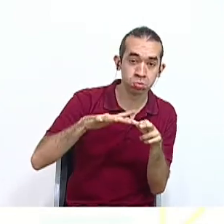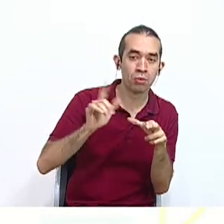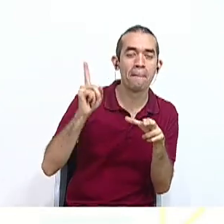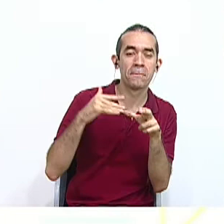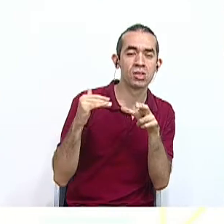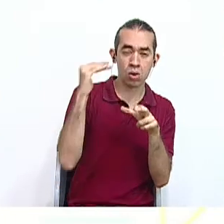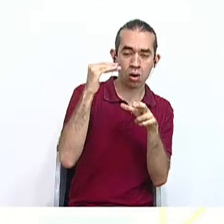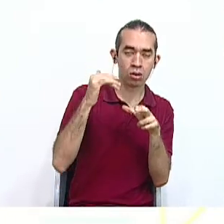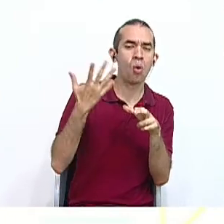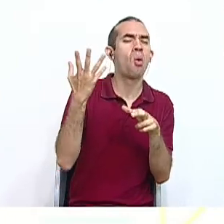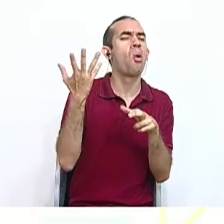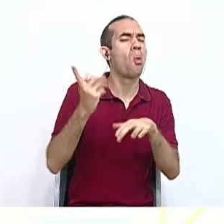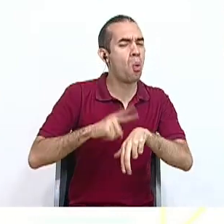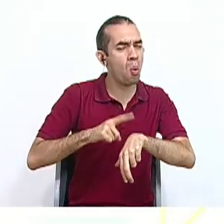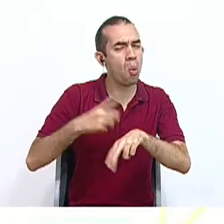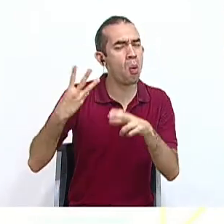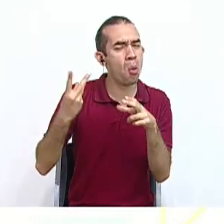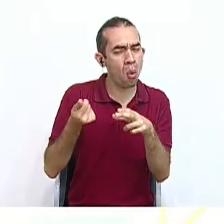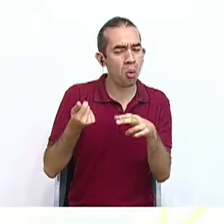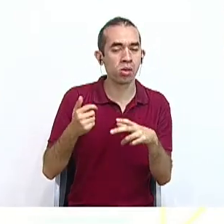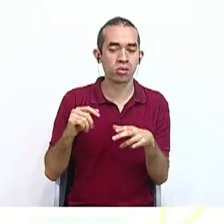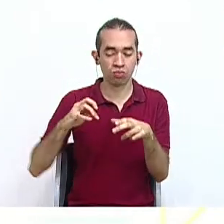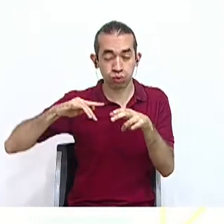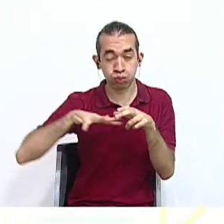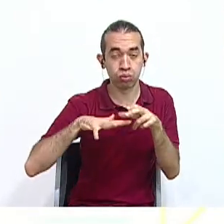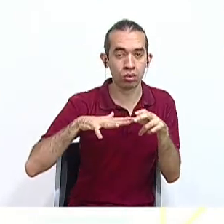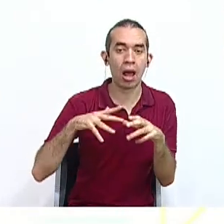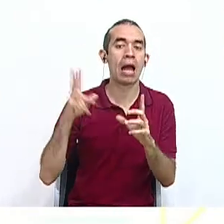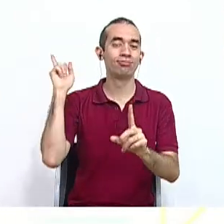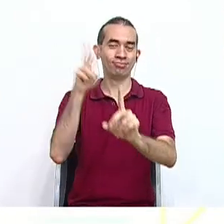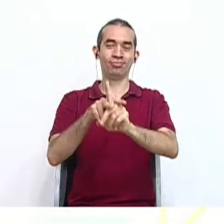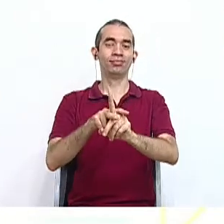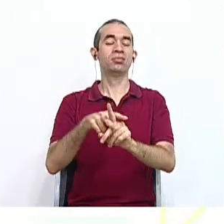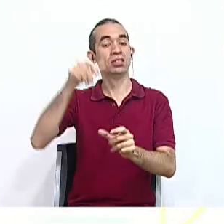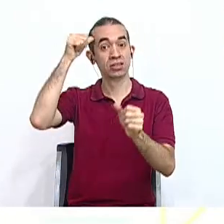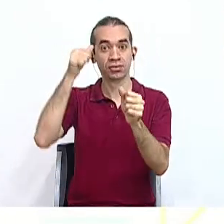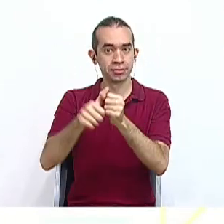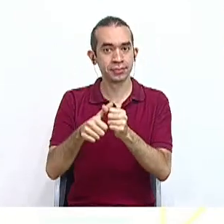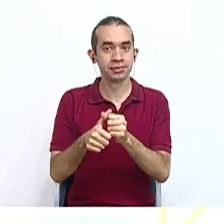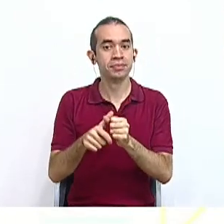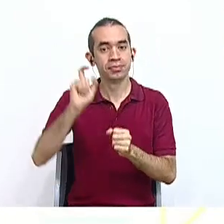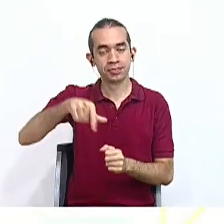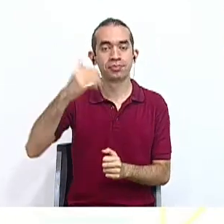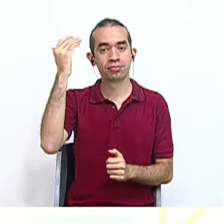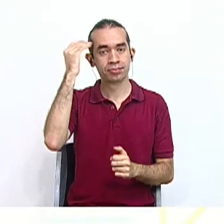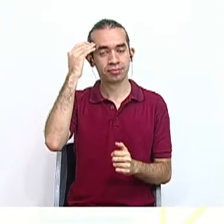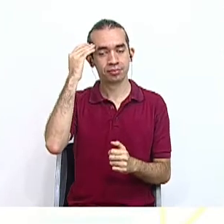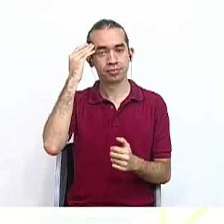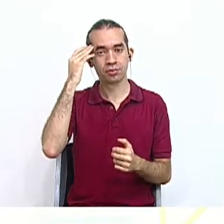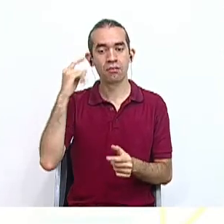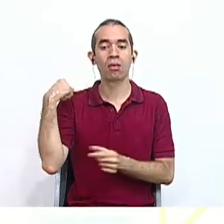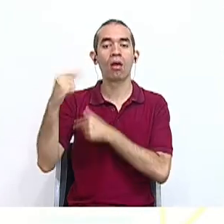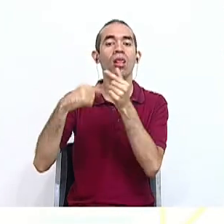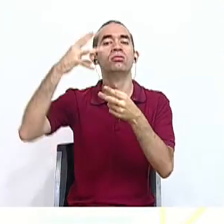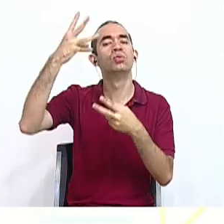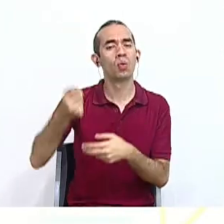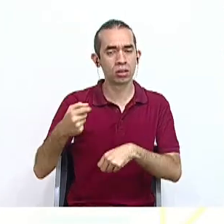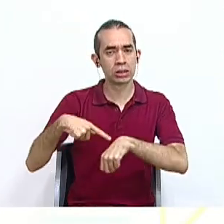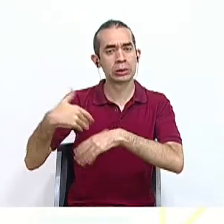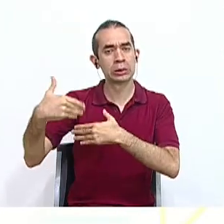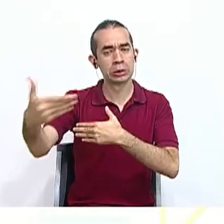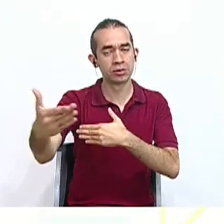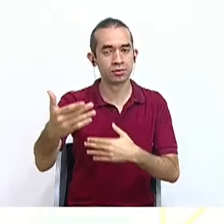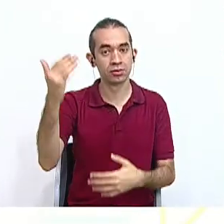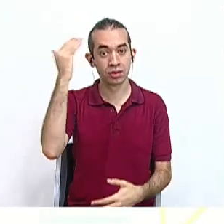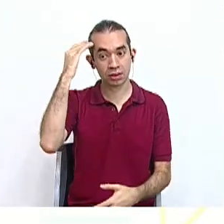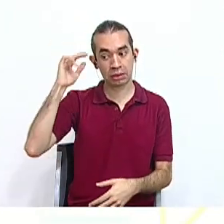servir. ¿Qué hacemos? Pues recordemos que lo primero que tenemos que hacer es saber cuántas generaciones nos va a llevar y que n